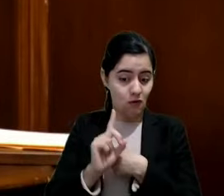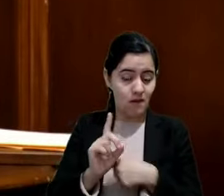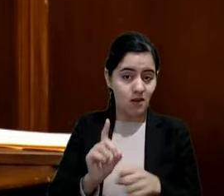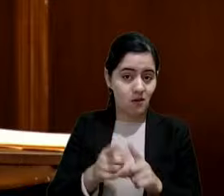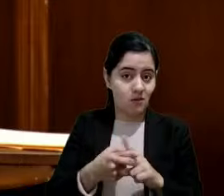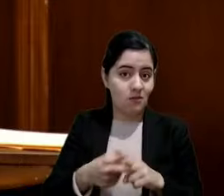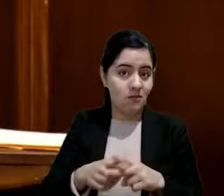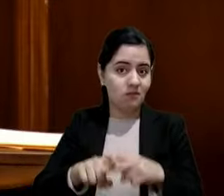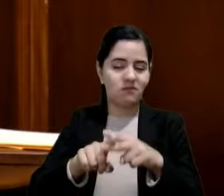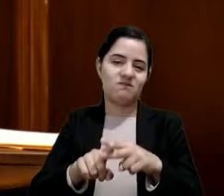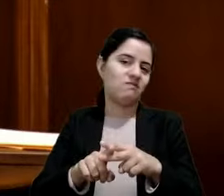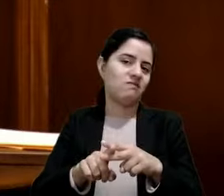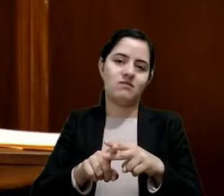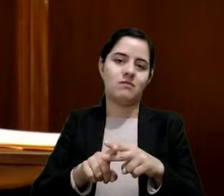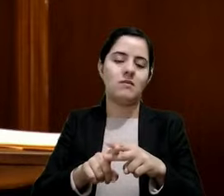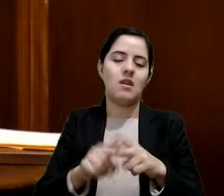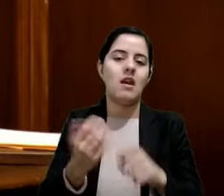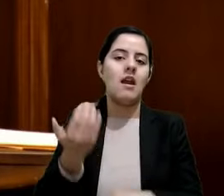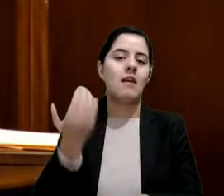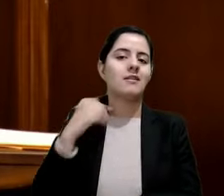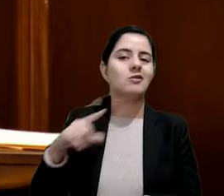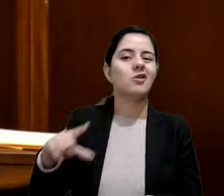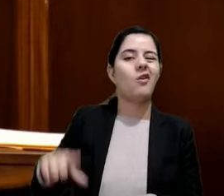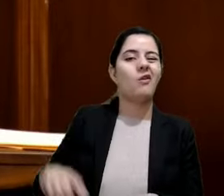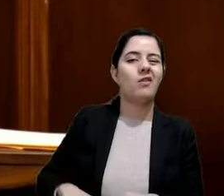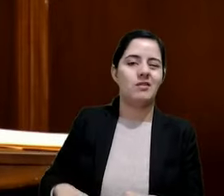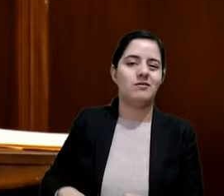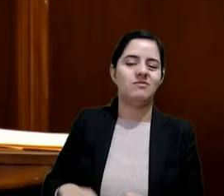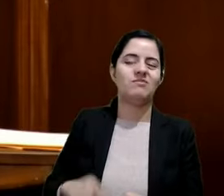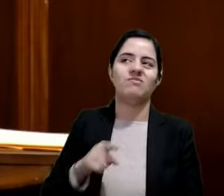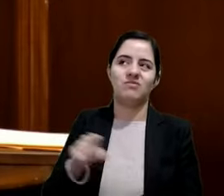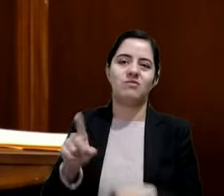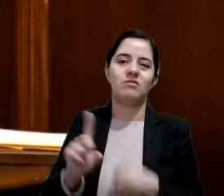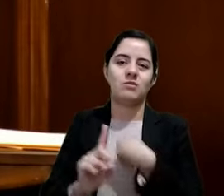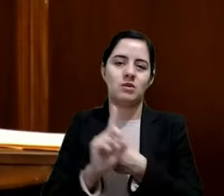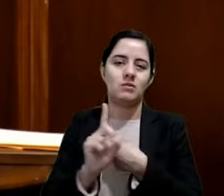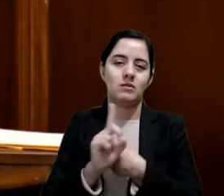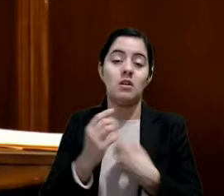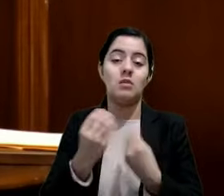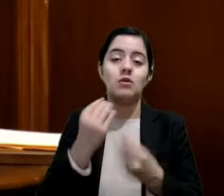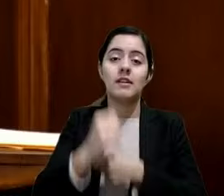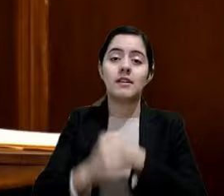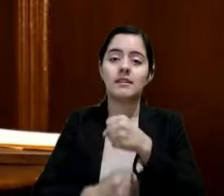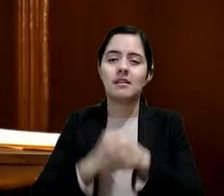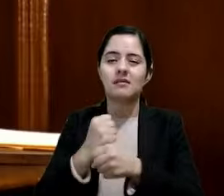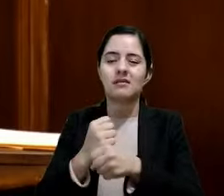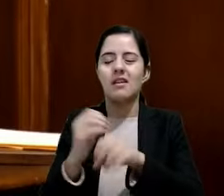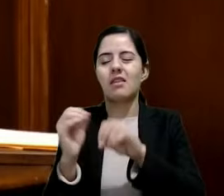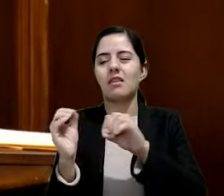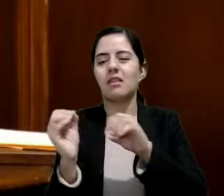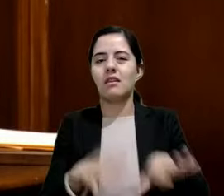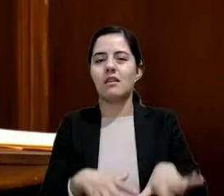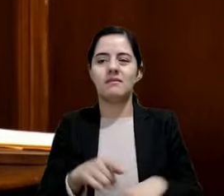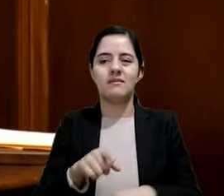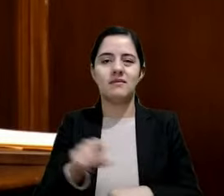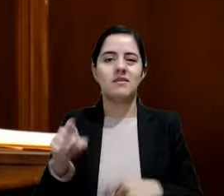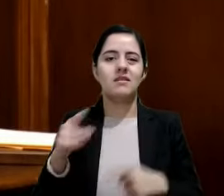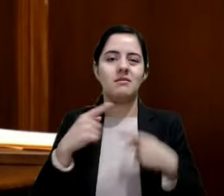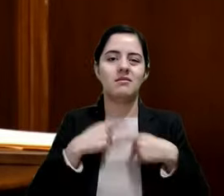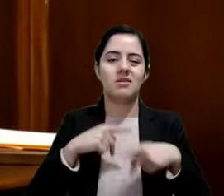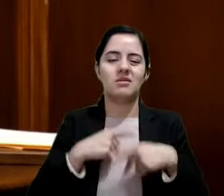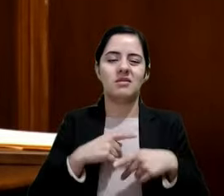administraciones anteriores. Durante muchos años se abandonó y se dejó a su suerte a las y los